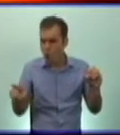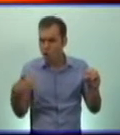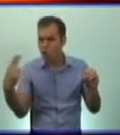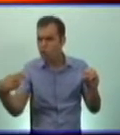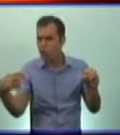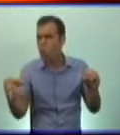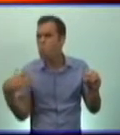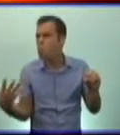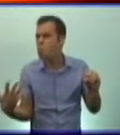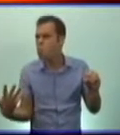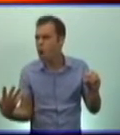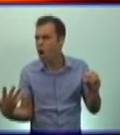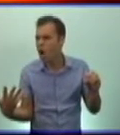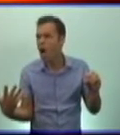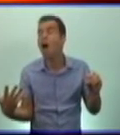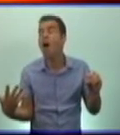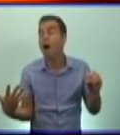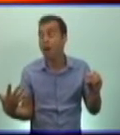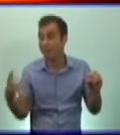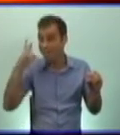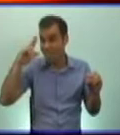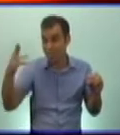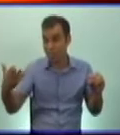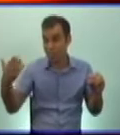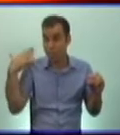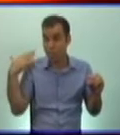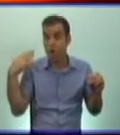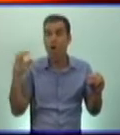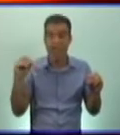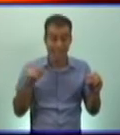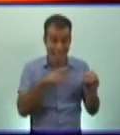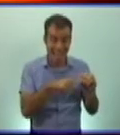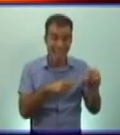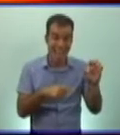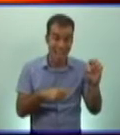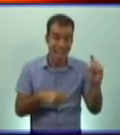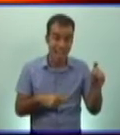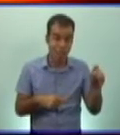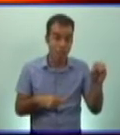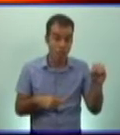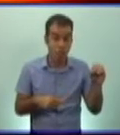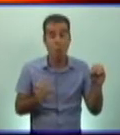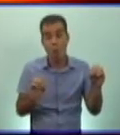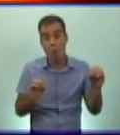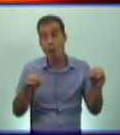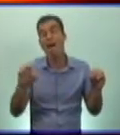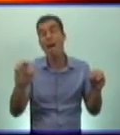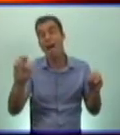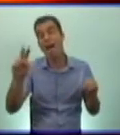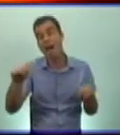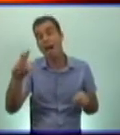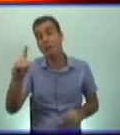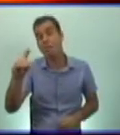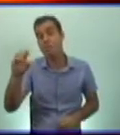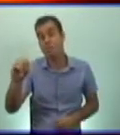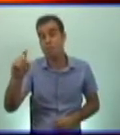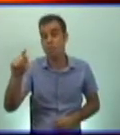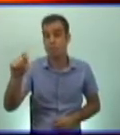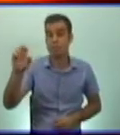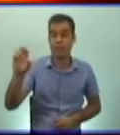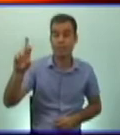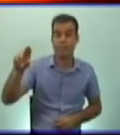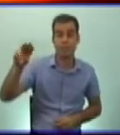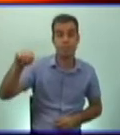atendiendo al criterio energético? Recuerden que las reacciones pueden ser o exotérmicas o pueden ser endotérmicas. Por tanto, les